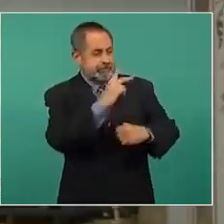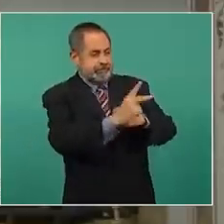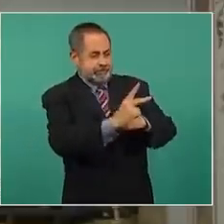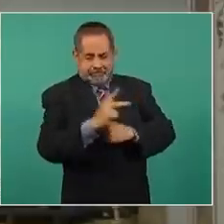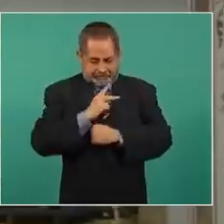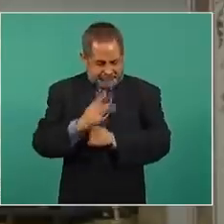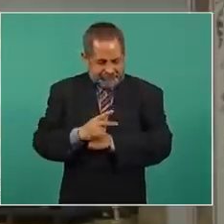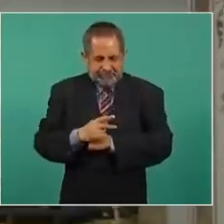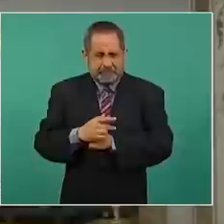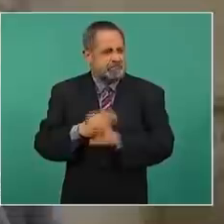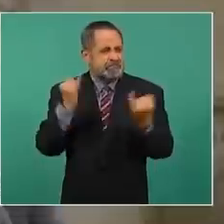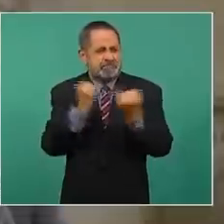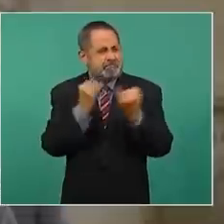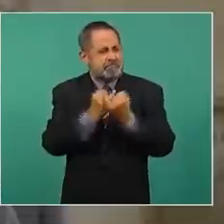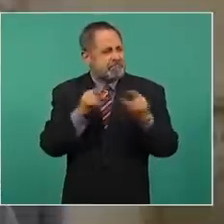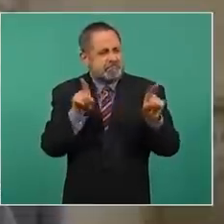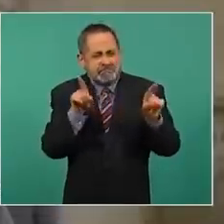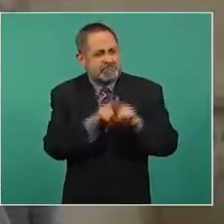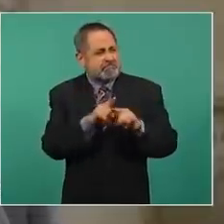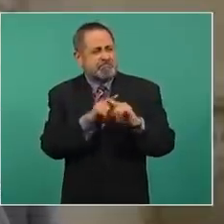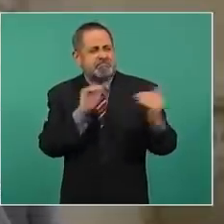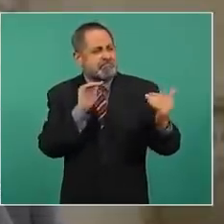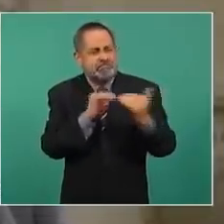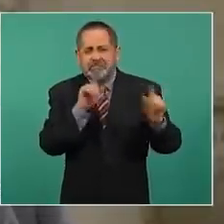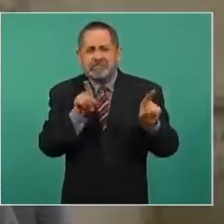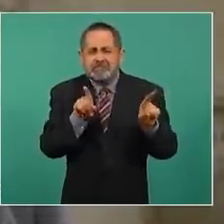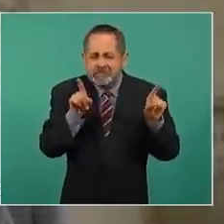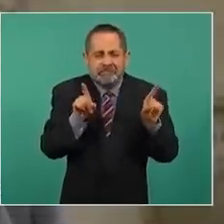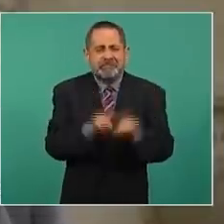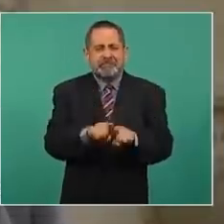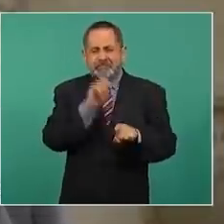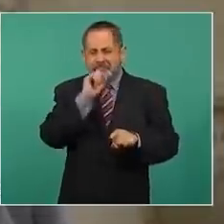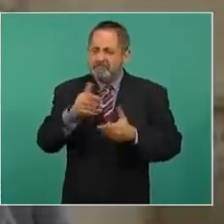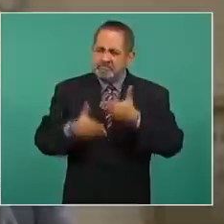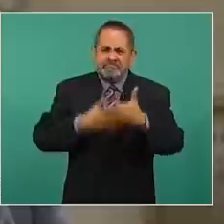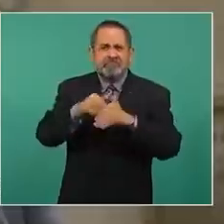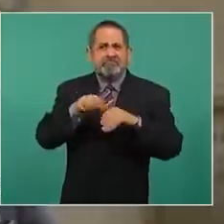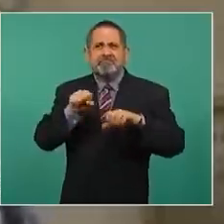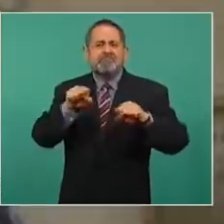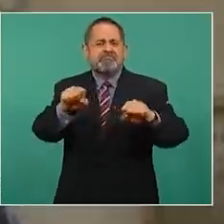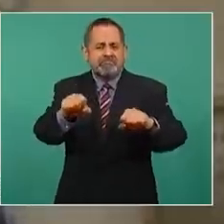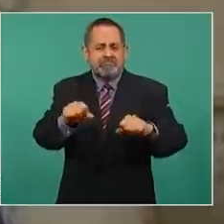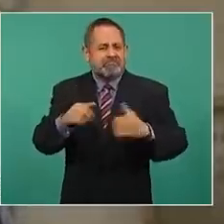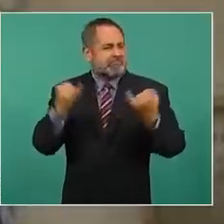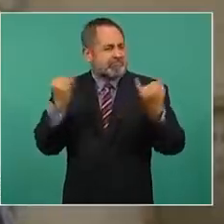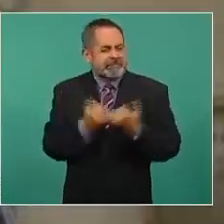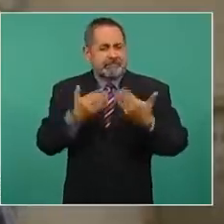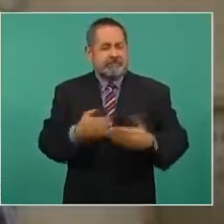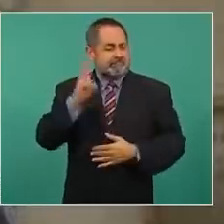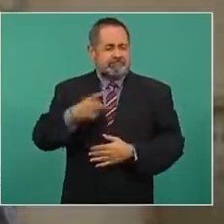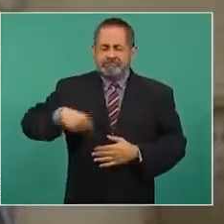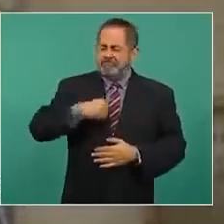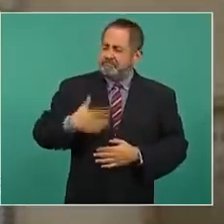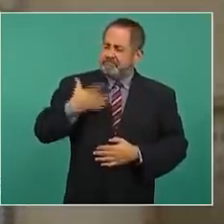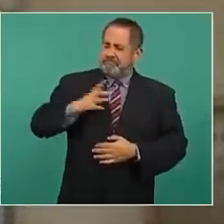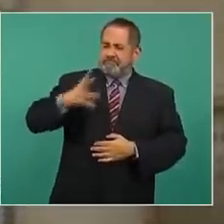tienen mucho en común en términos de los que hemos alcanzado y lo que nos enorgullece